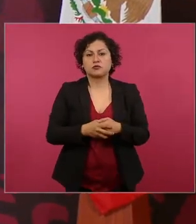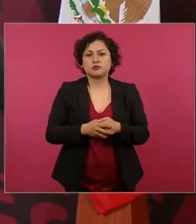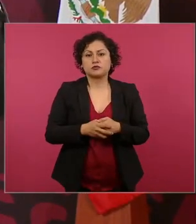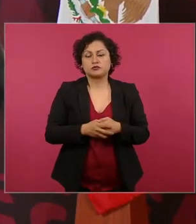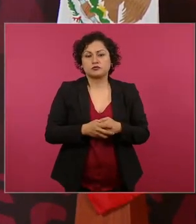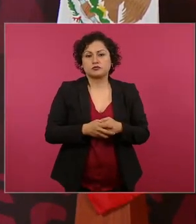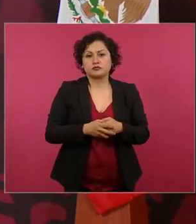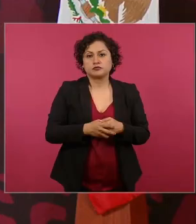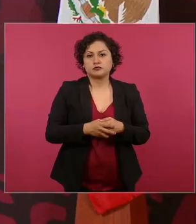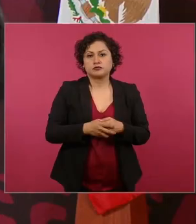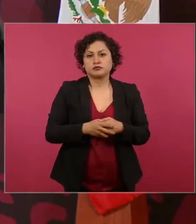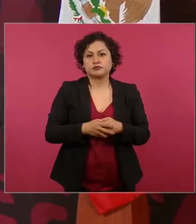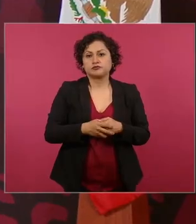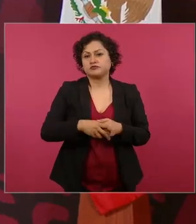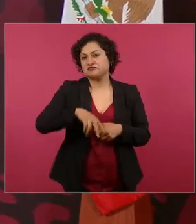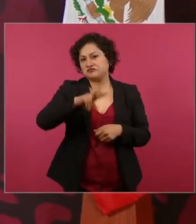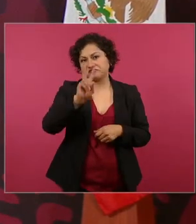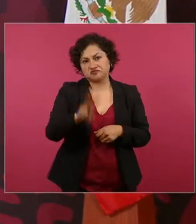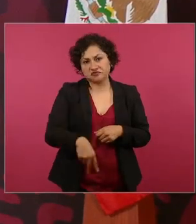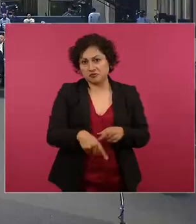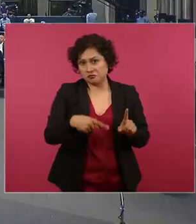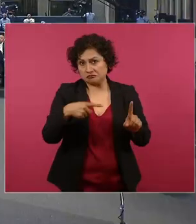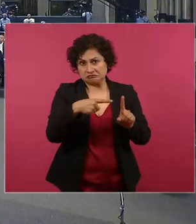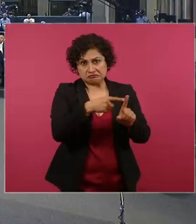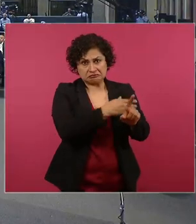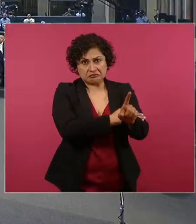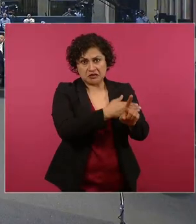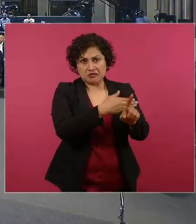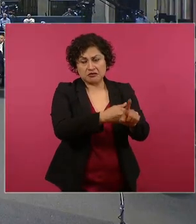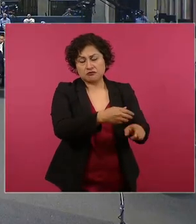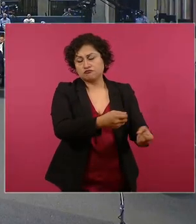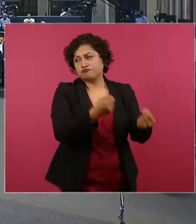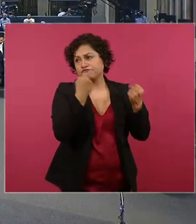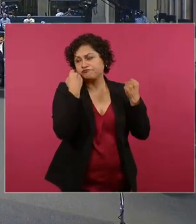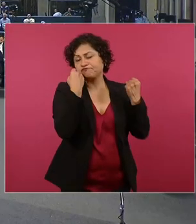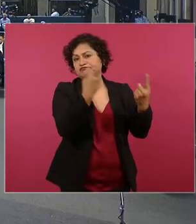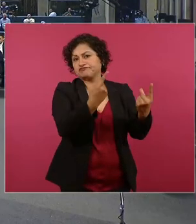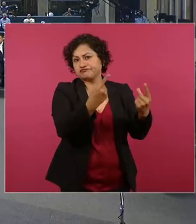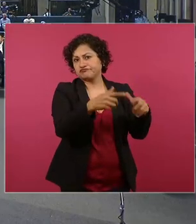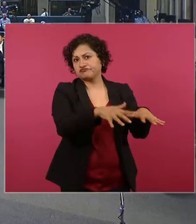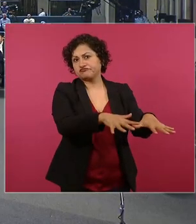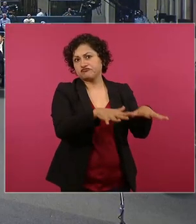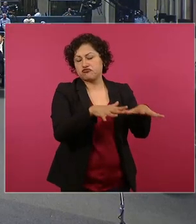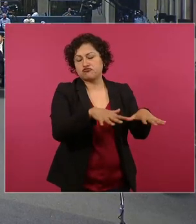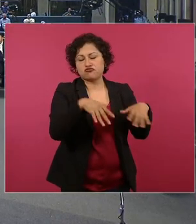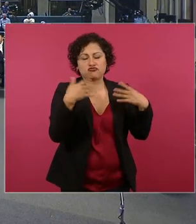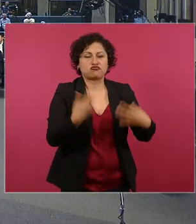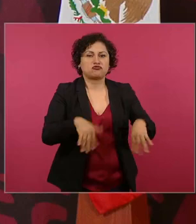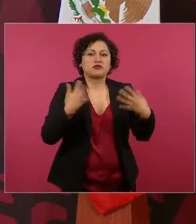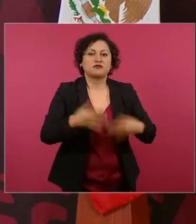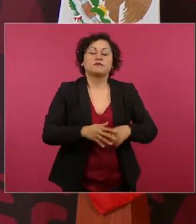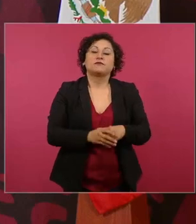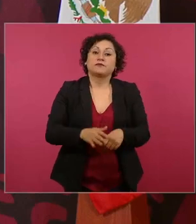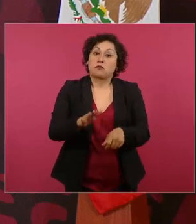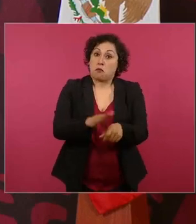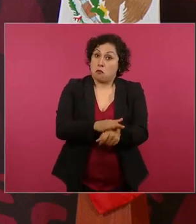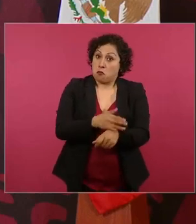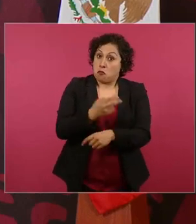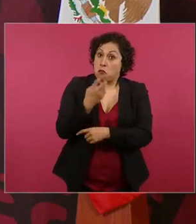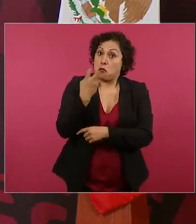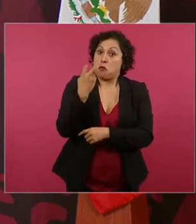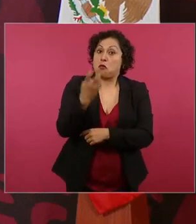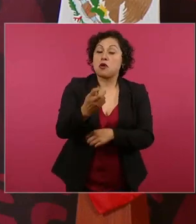eran un ejemplo. Entonces, por eso hablo de que hay que